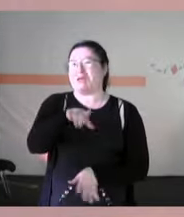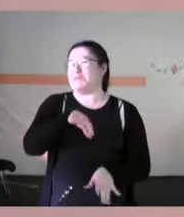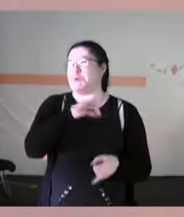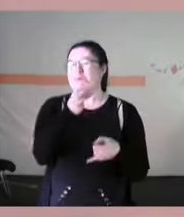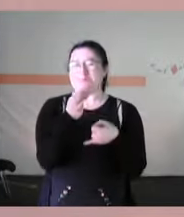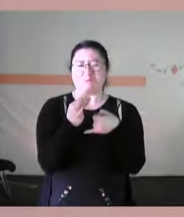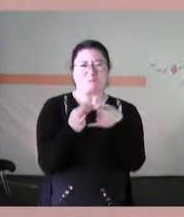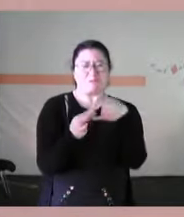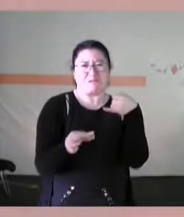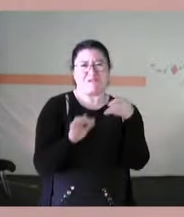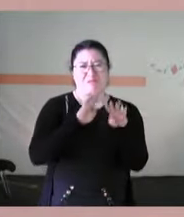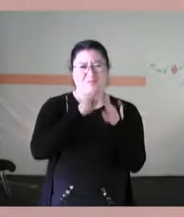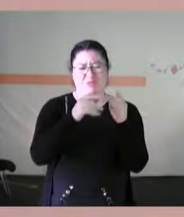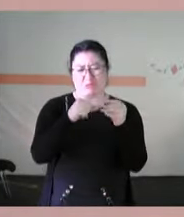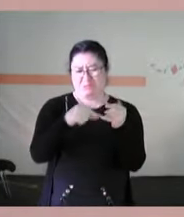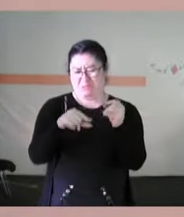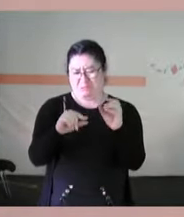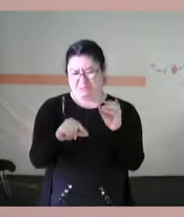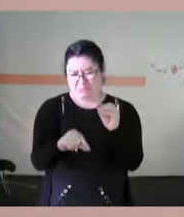Y estoy aquí